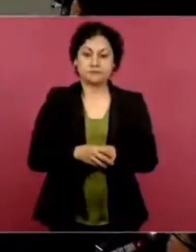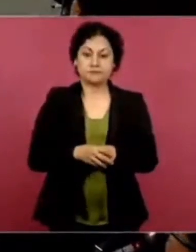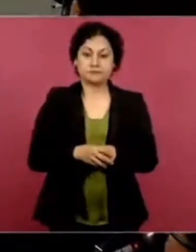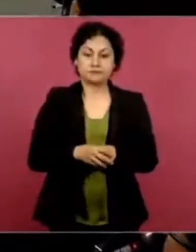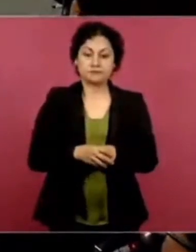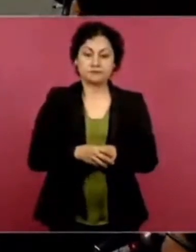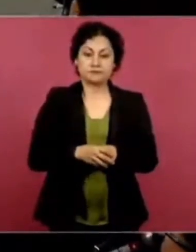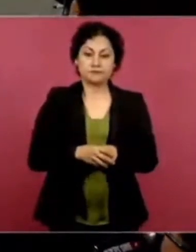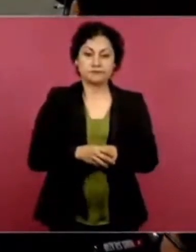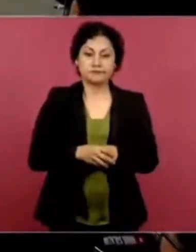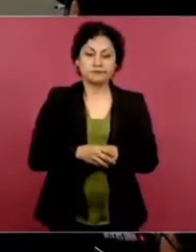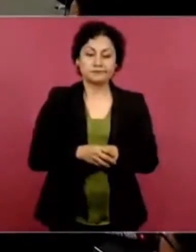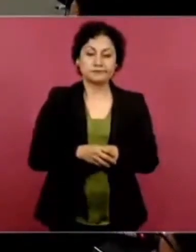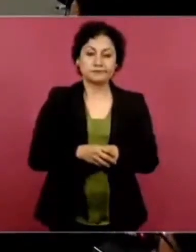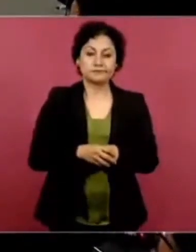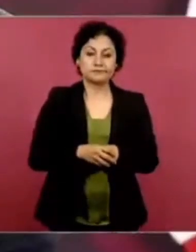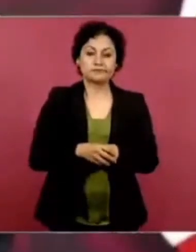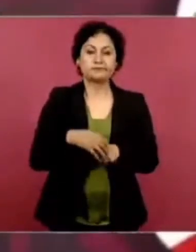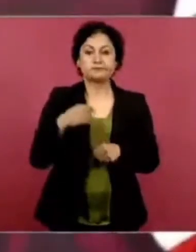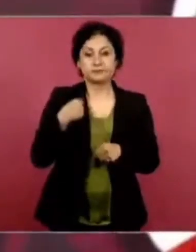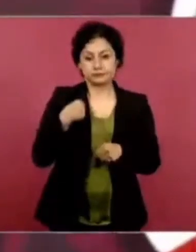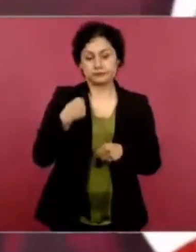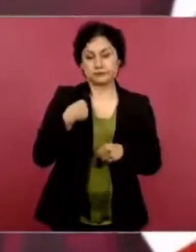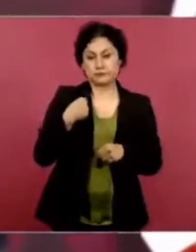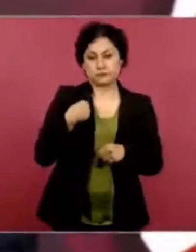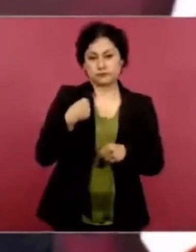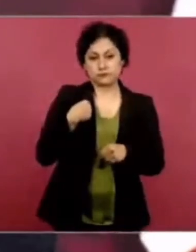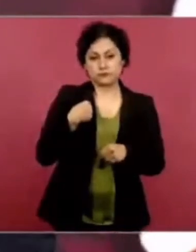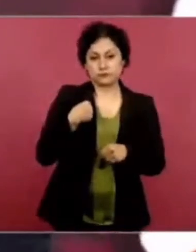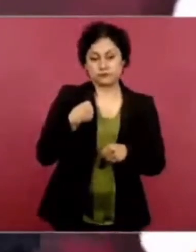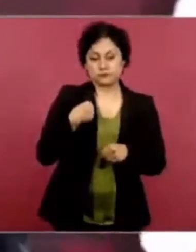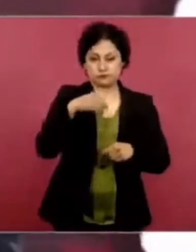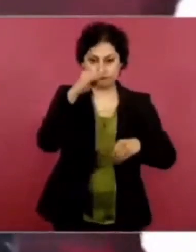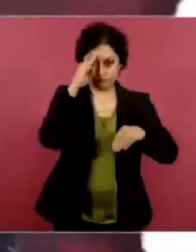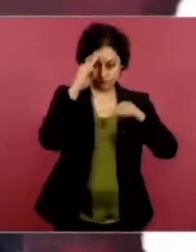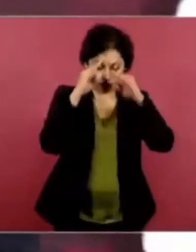necesitaba yo equilibrar también que